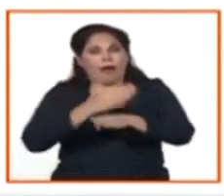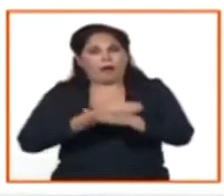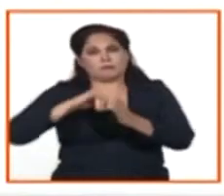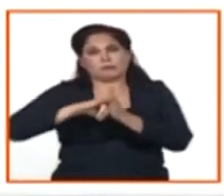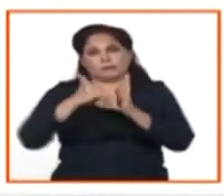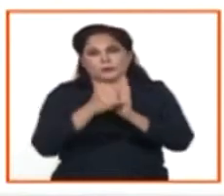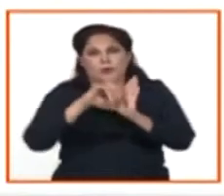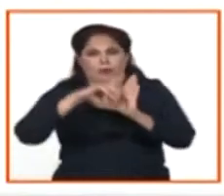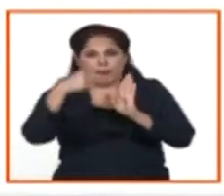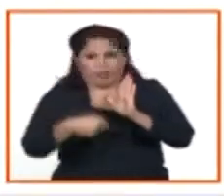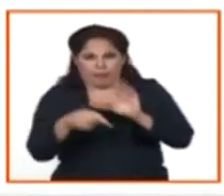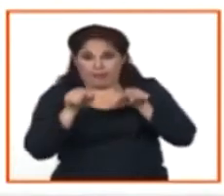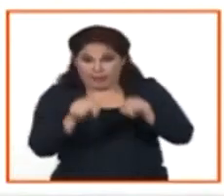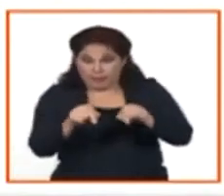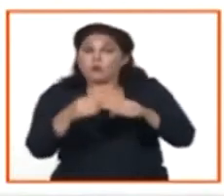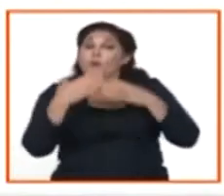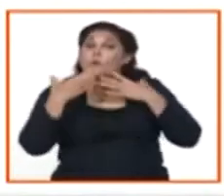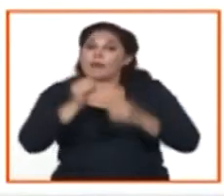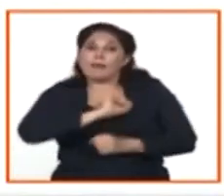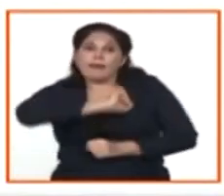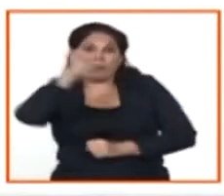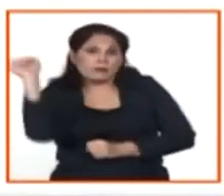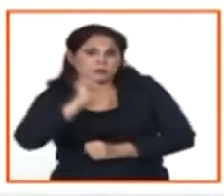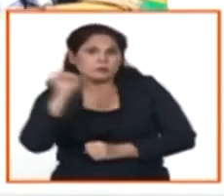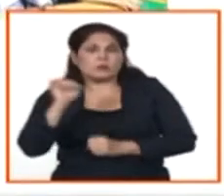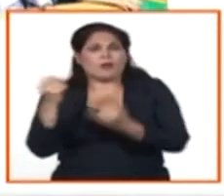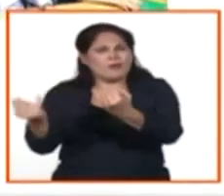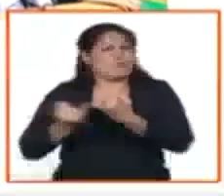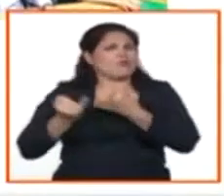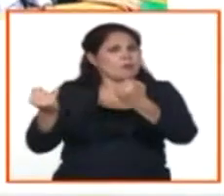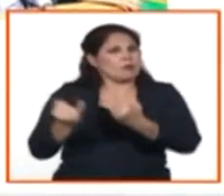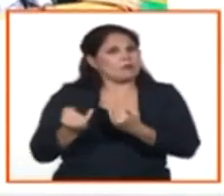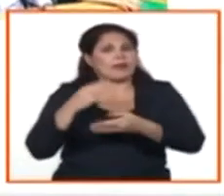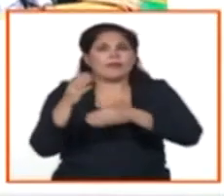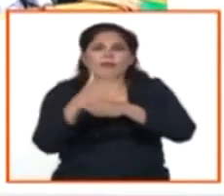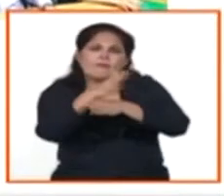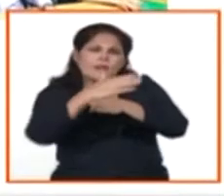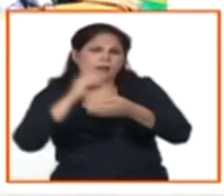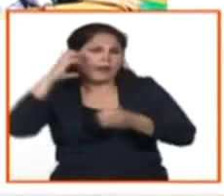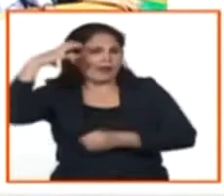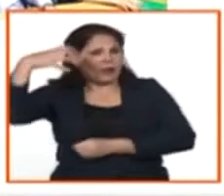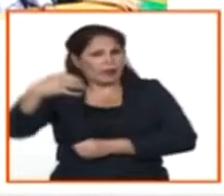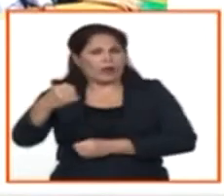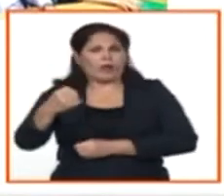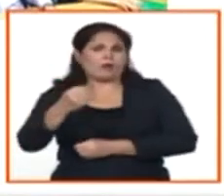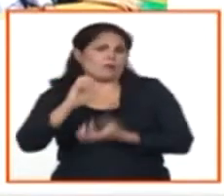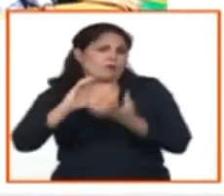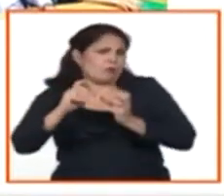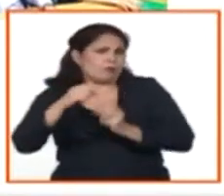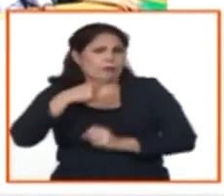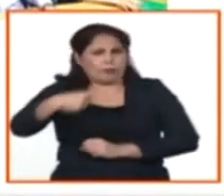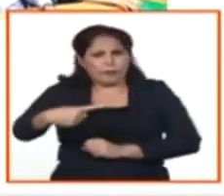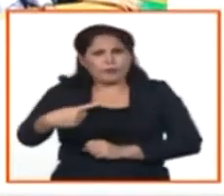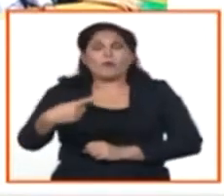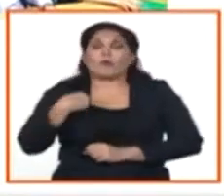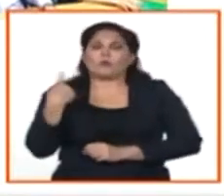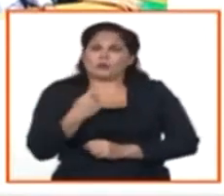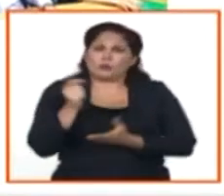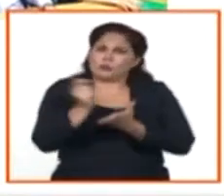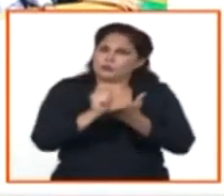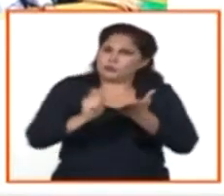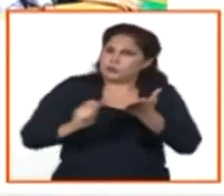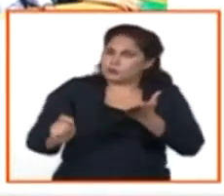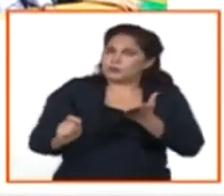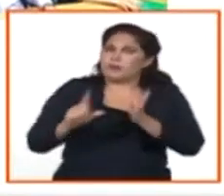permitió obtener muchas informaciones referentes a sus criterios y a sus consideraciones. Para esta